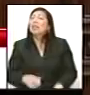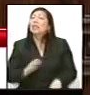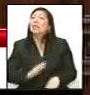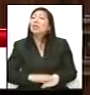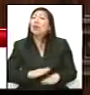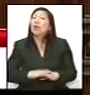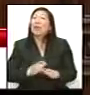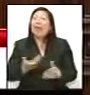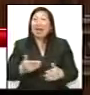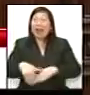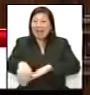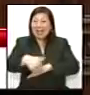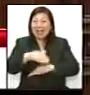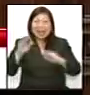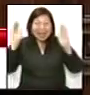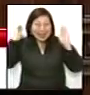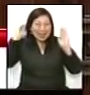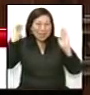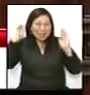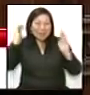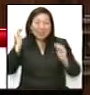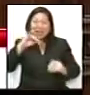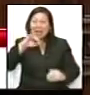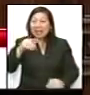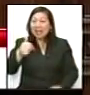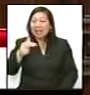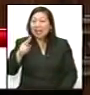Javier Prado. Y sobre Javier Prado